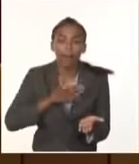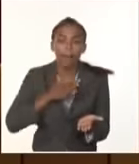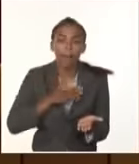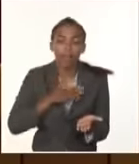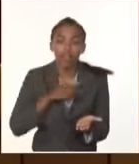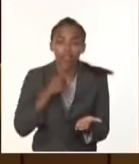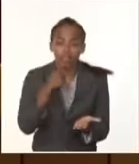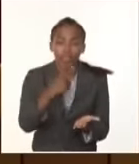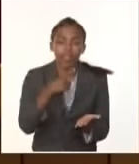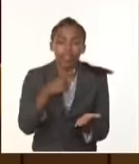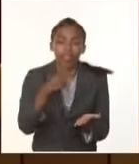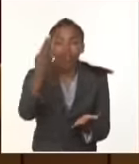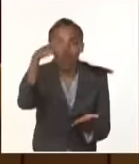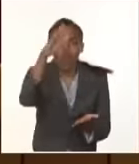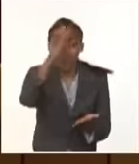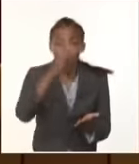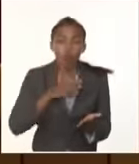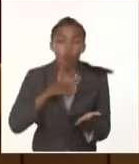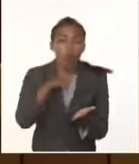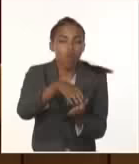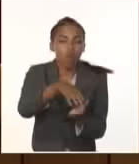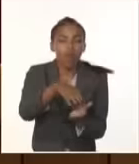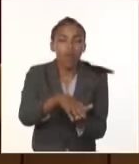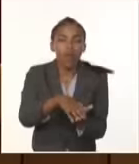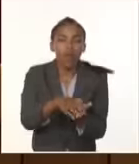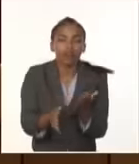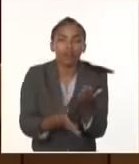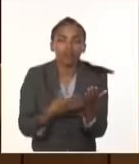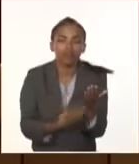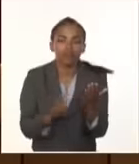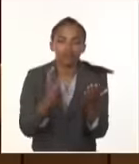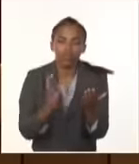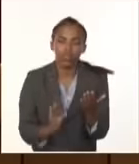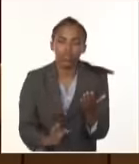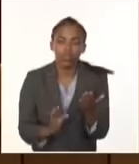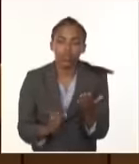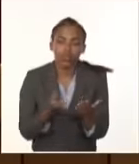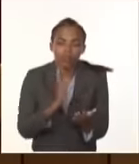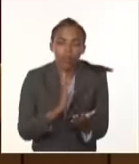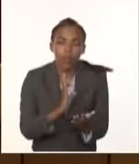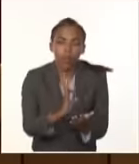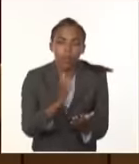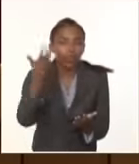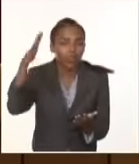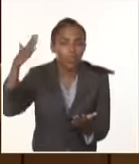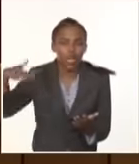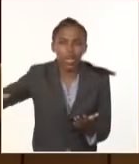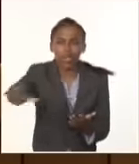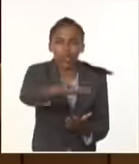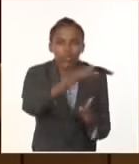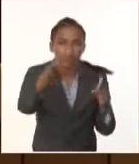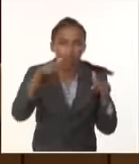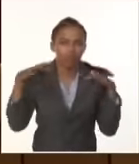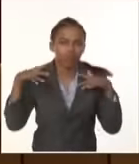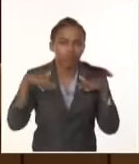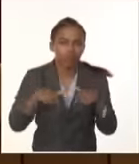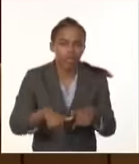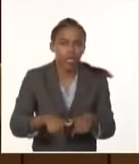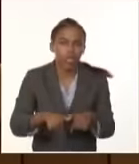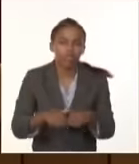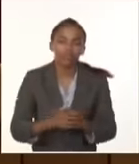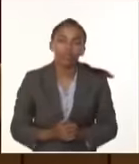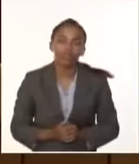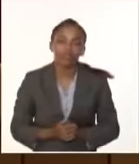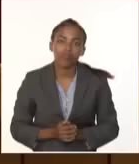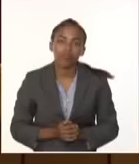sitio seguro y de respeto para todos los extranjeros que residan en el territorio nacional. Cada una de